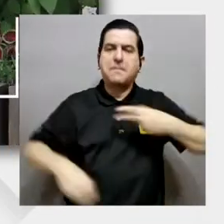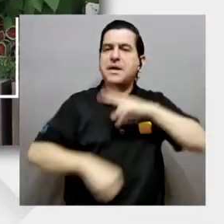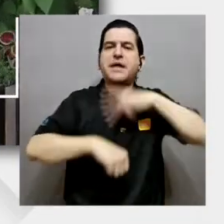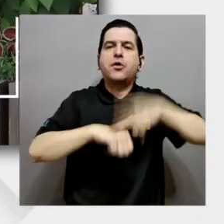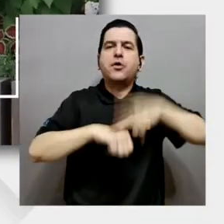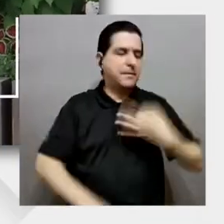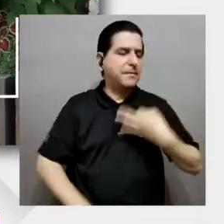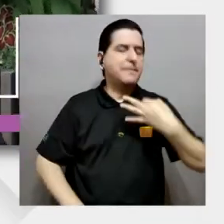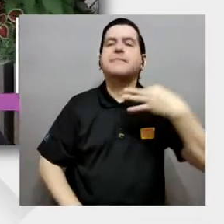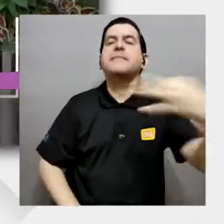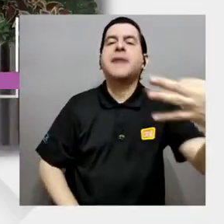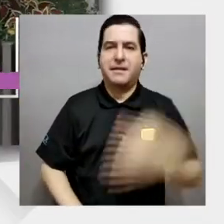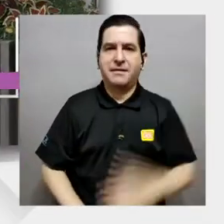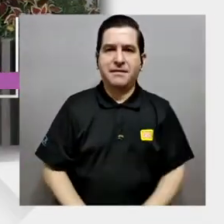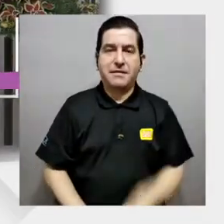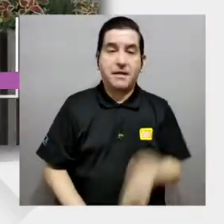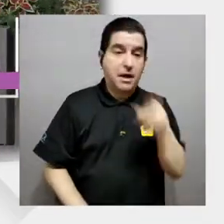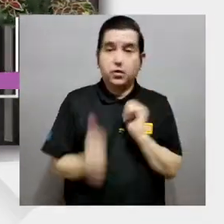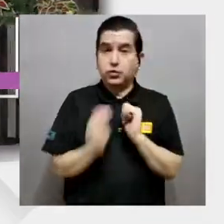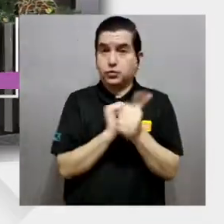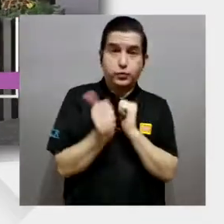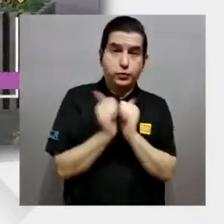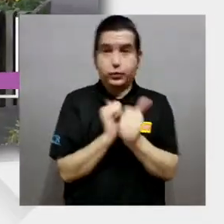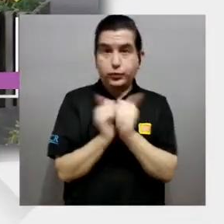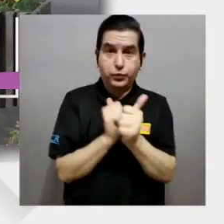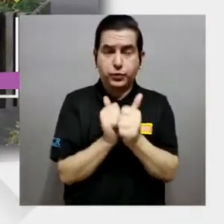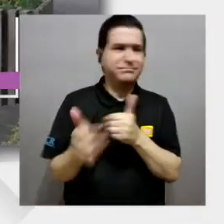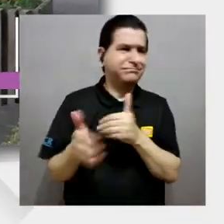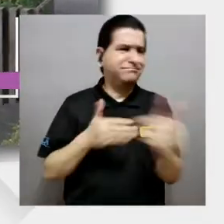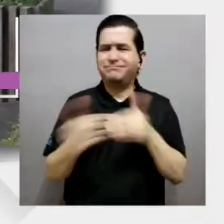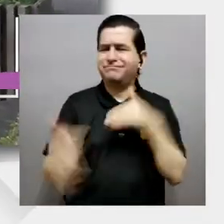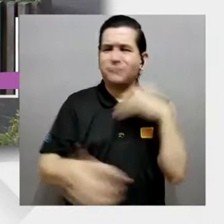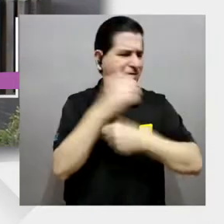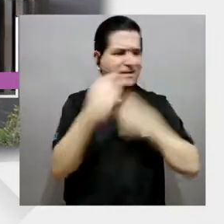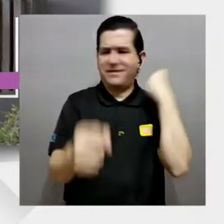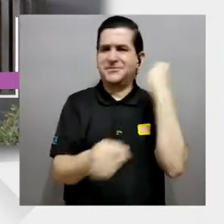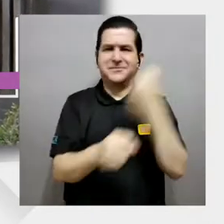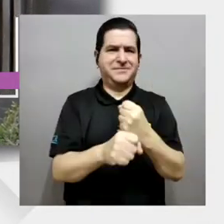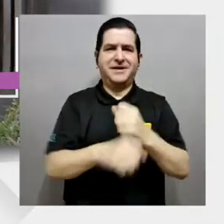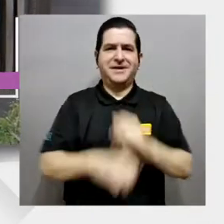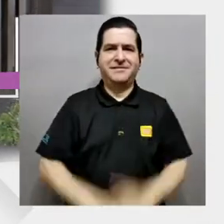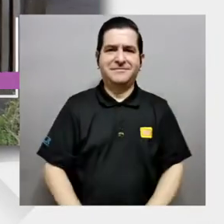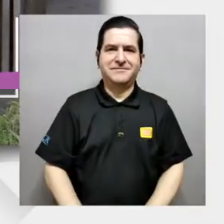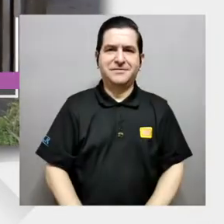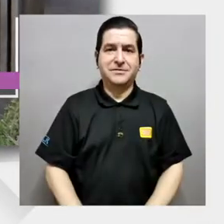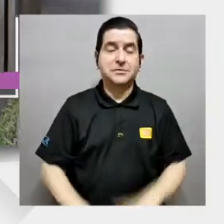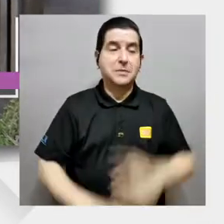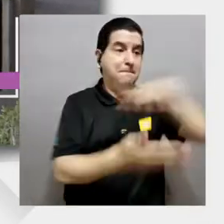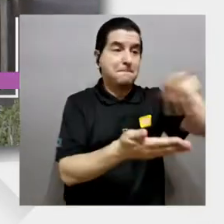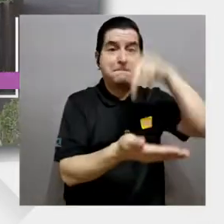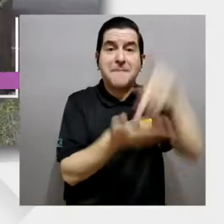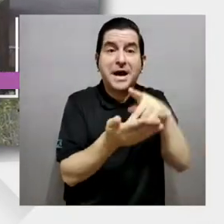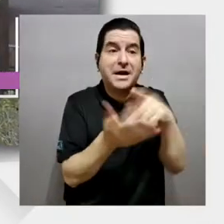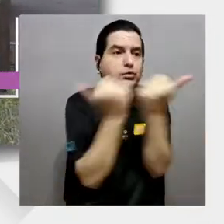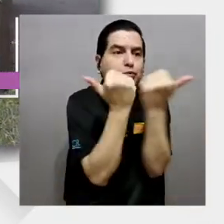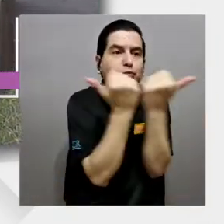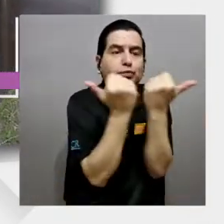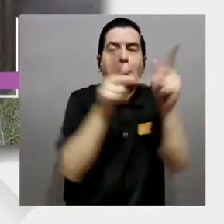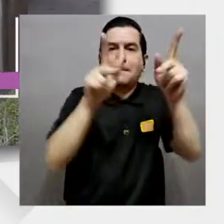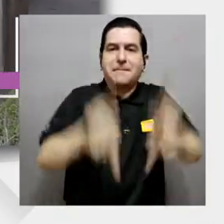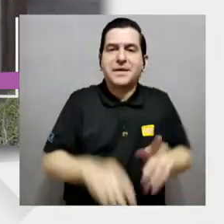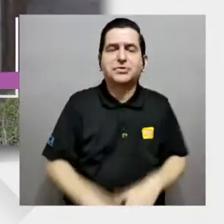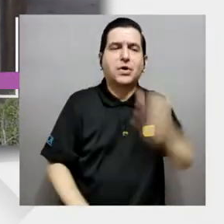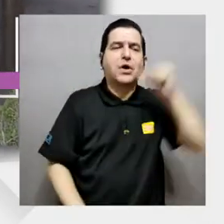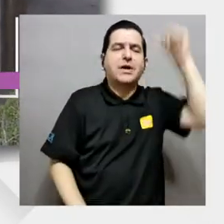es parte de su vida normal. Ejercitarse sin importar la edad. Los parques